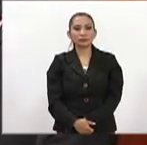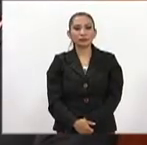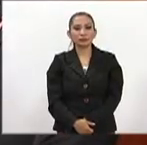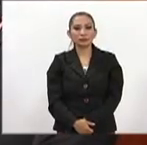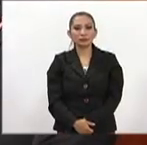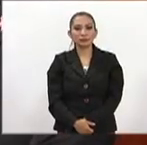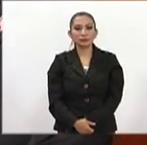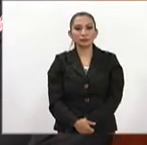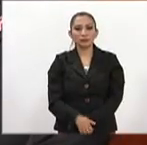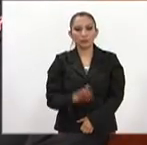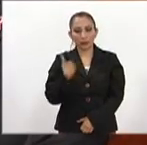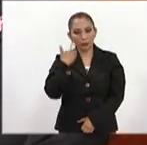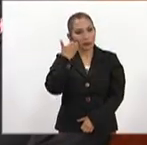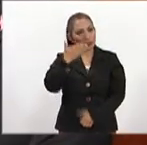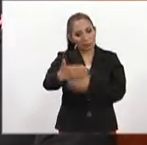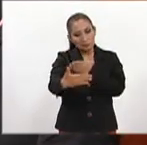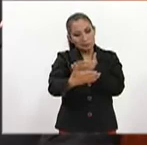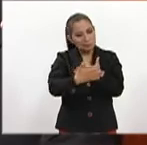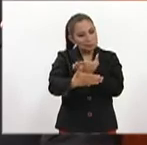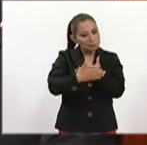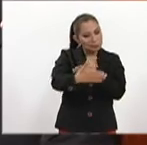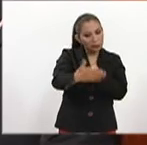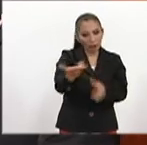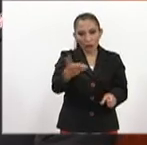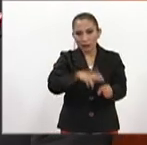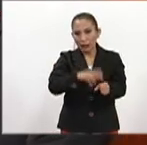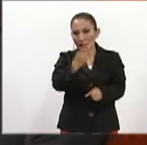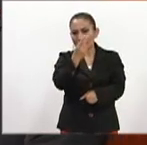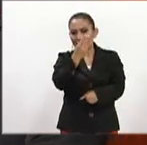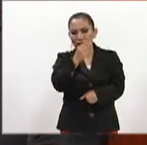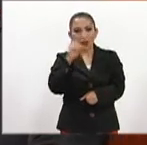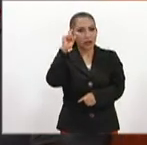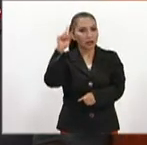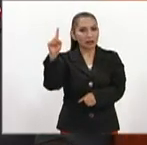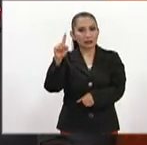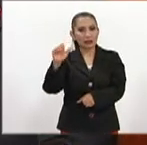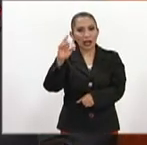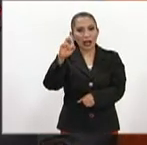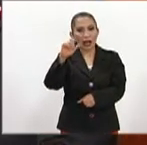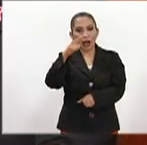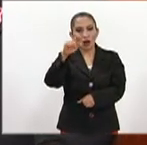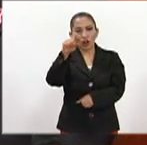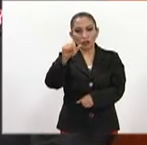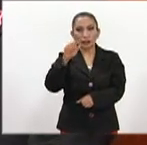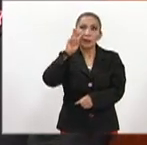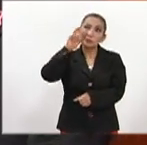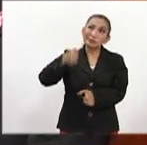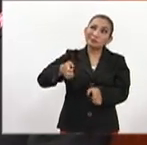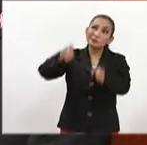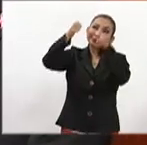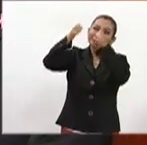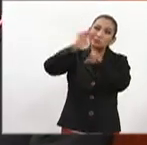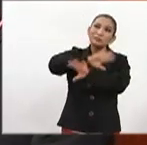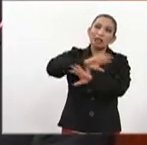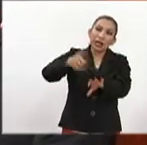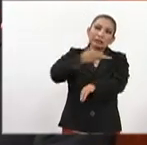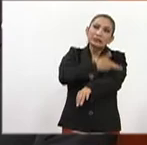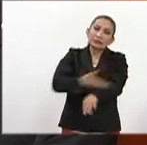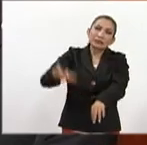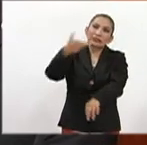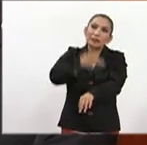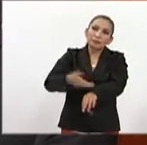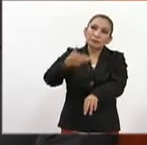Nuestro reto de mediano plazo es el Hospital 25 de Zaragoza, que estamos ya en proceso